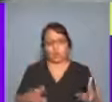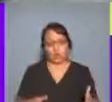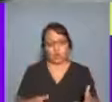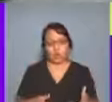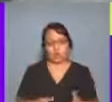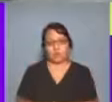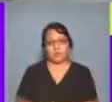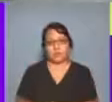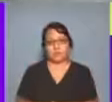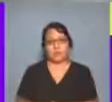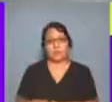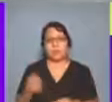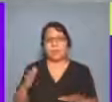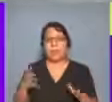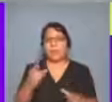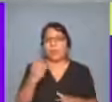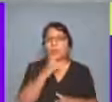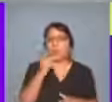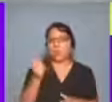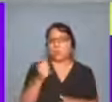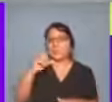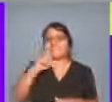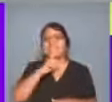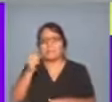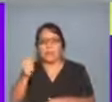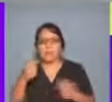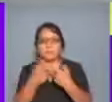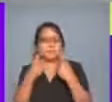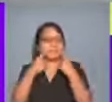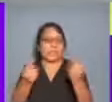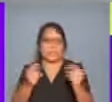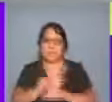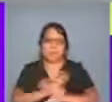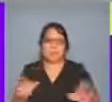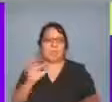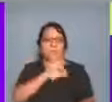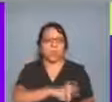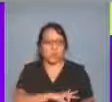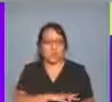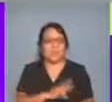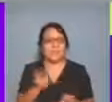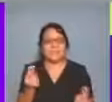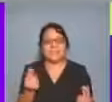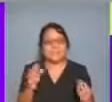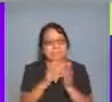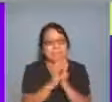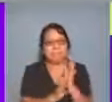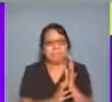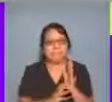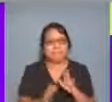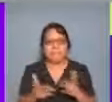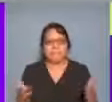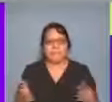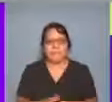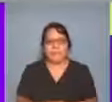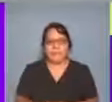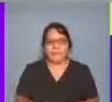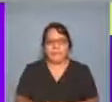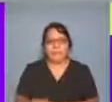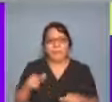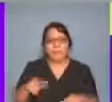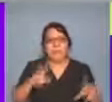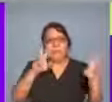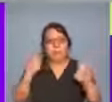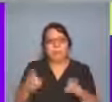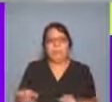esta actividad entre la Uta y la cta en reclamo a los salarios que no alcanzan y no hay Y esto es un tema de